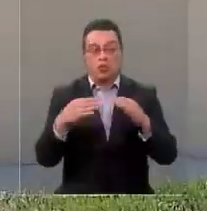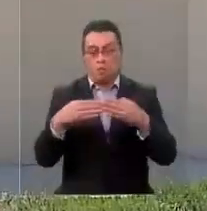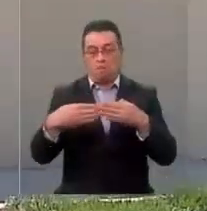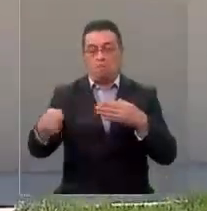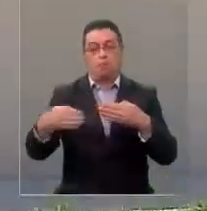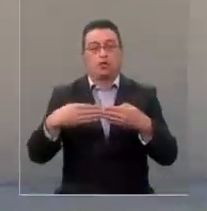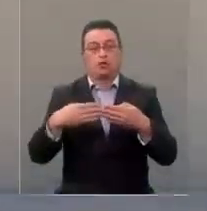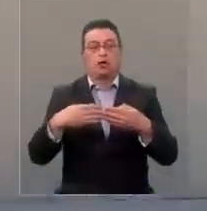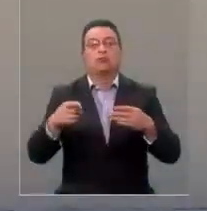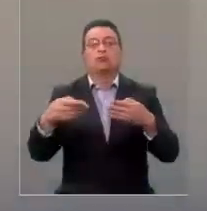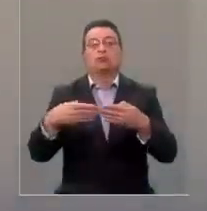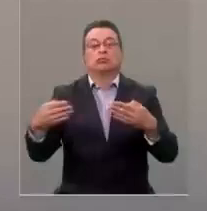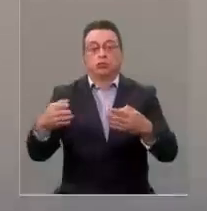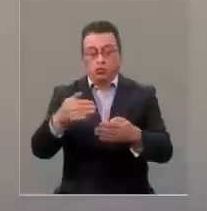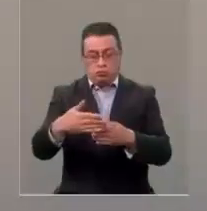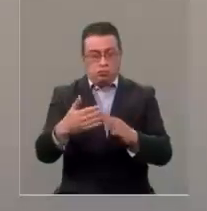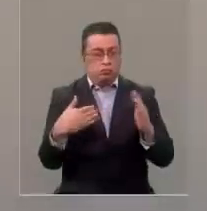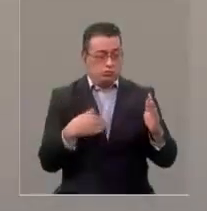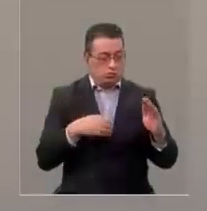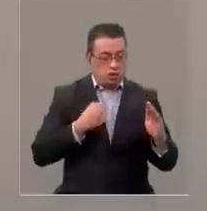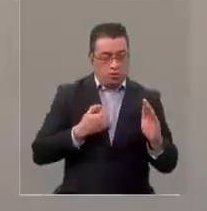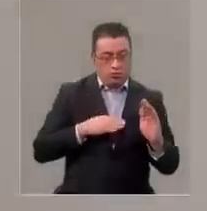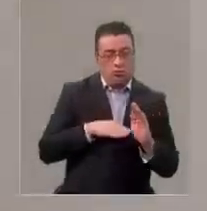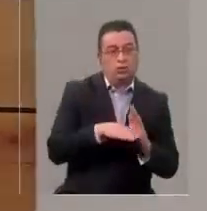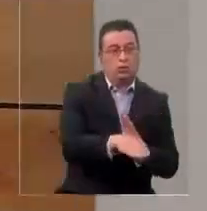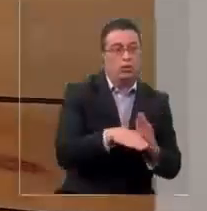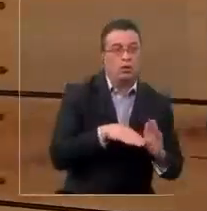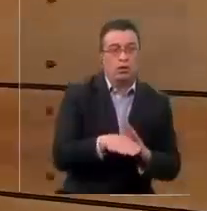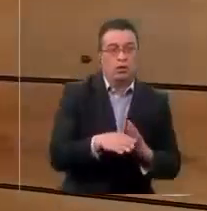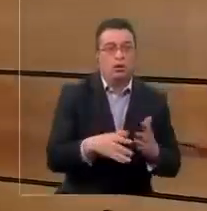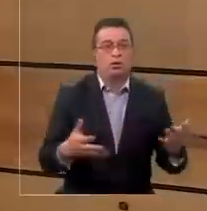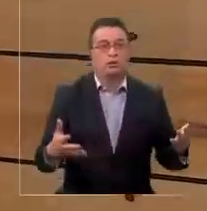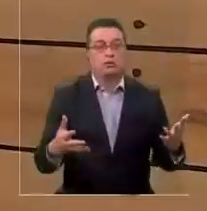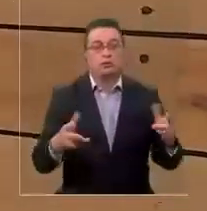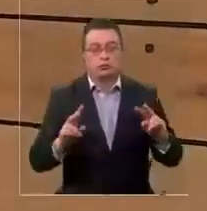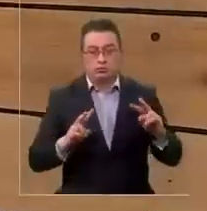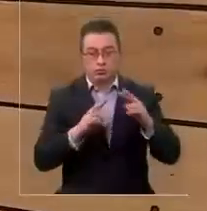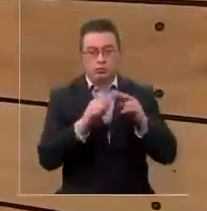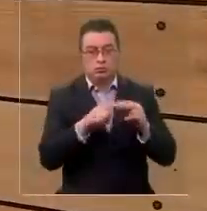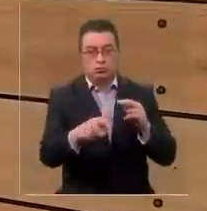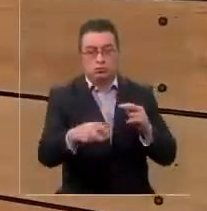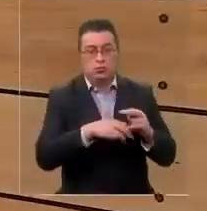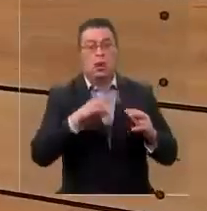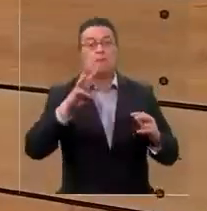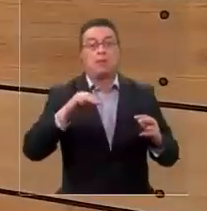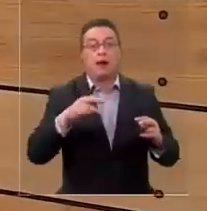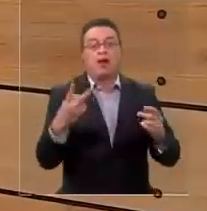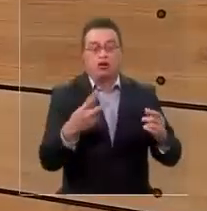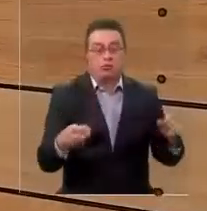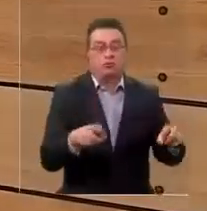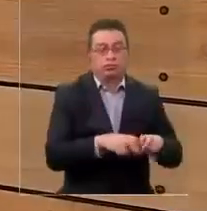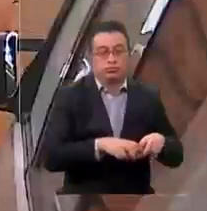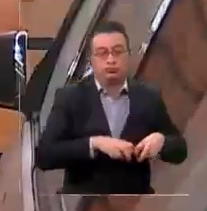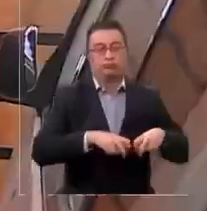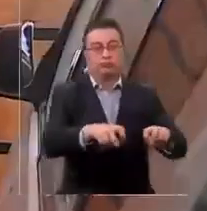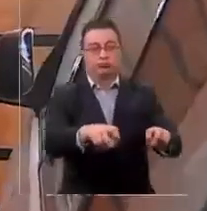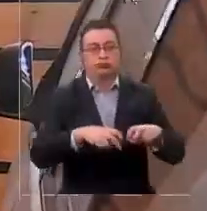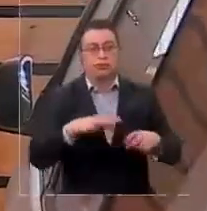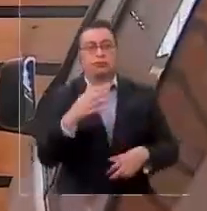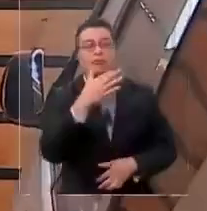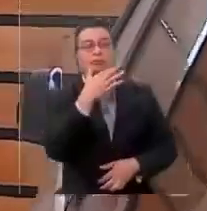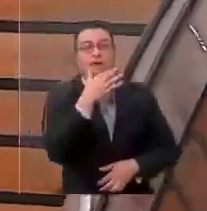portón eléctrico justo en medio de la salida. Un acceso que construyeron para que Sergio y su madre pudiesen movilizarse